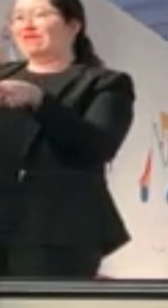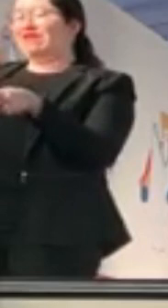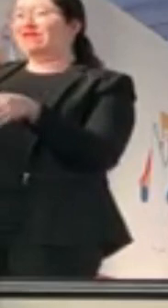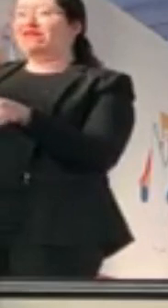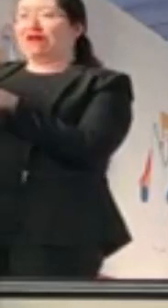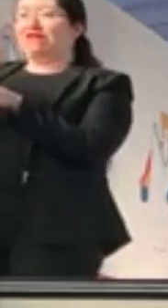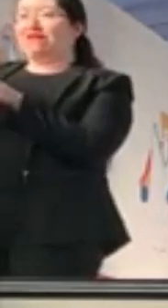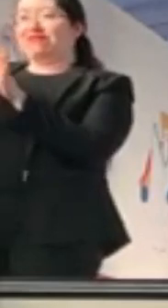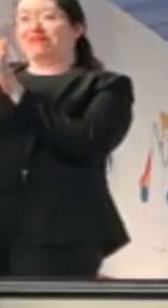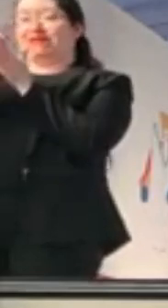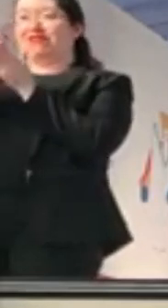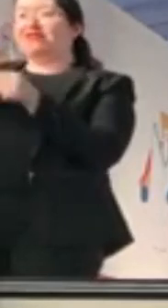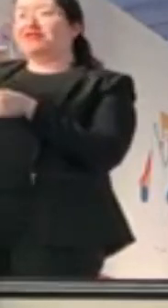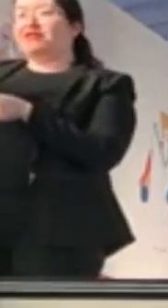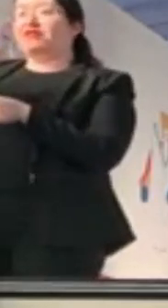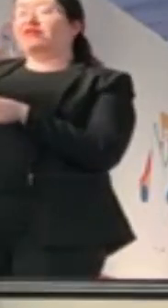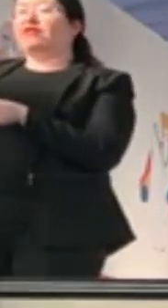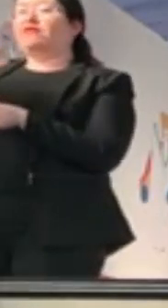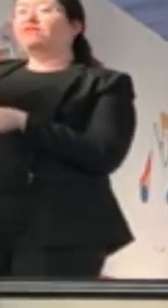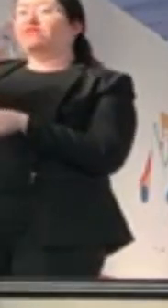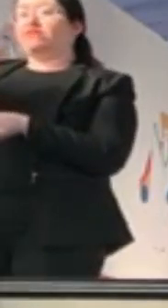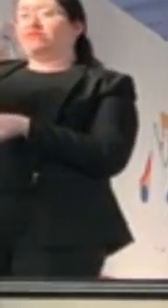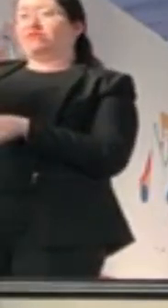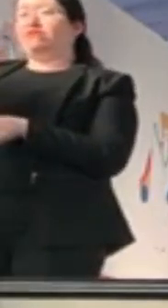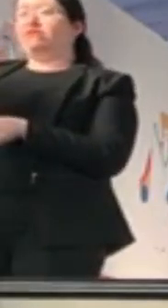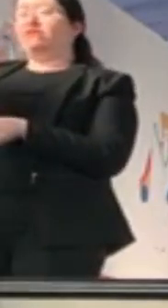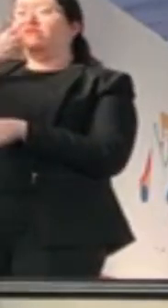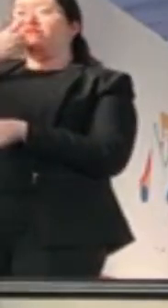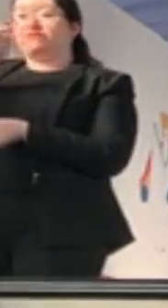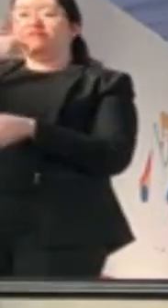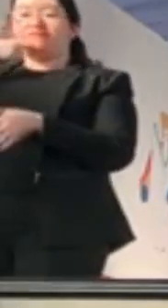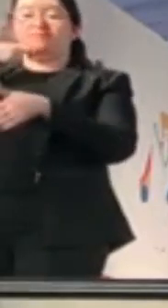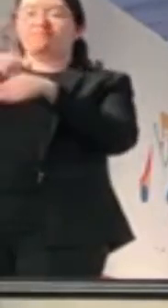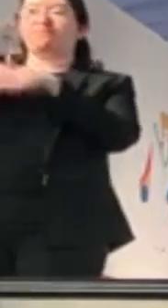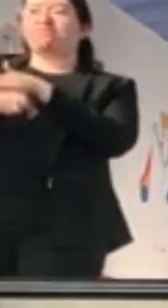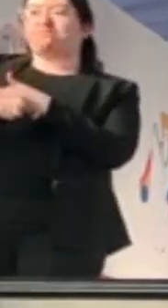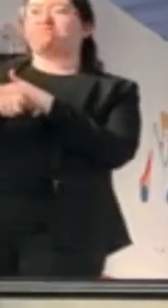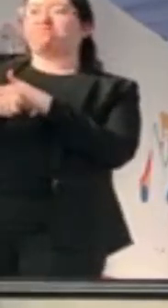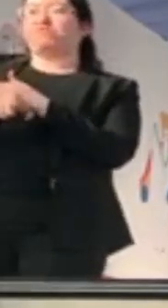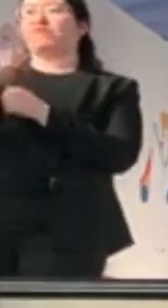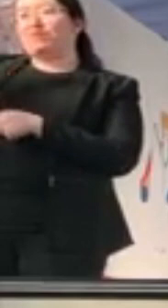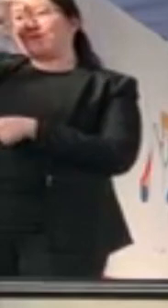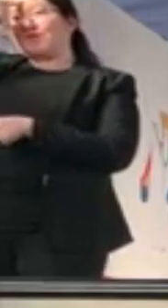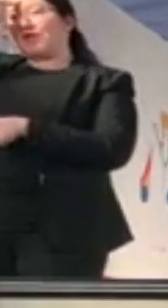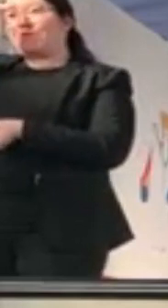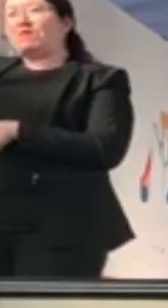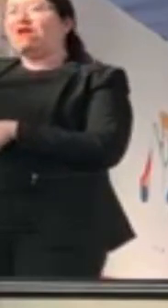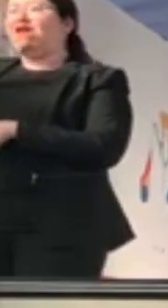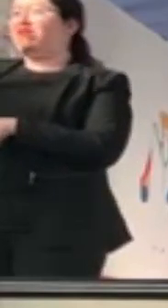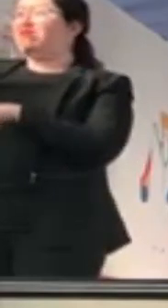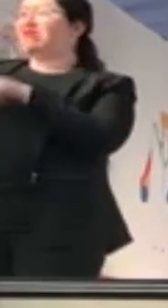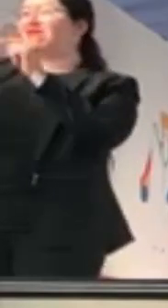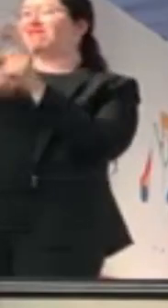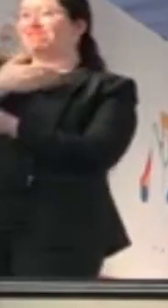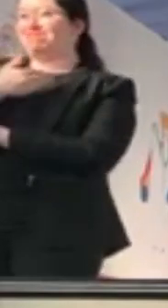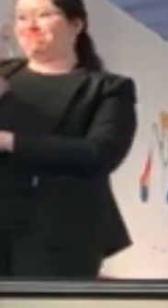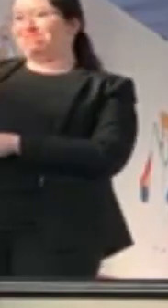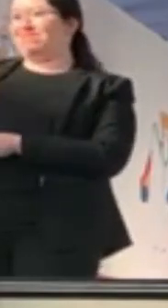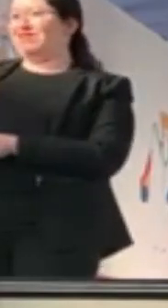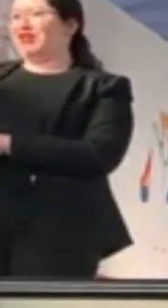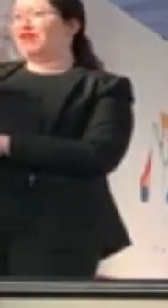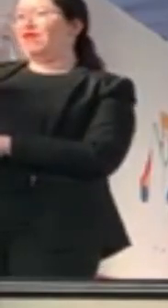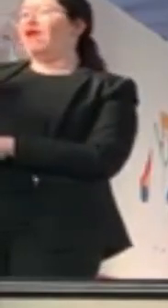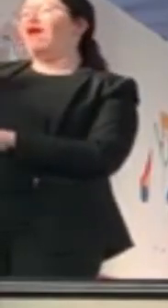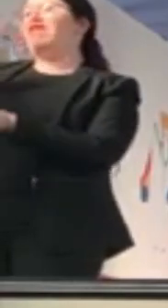comentario, pero a Lula lo acusaron de corrupción justo para quitarlo de la carrera presidencial. Larga vida a Lula, que ganará